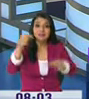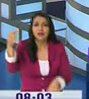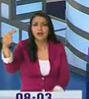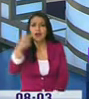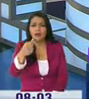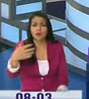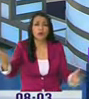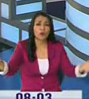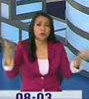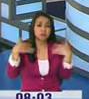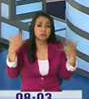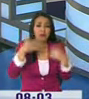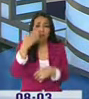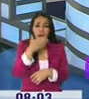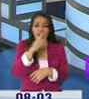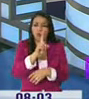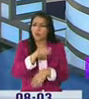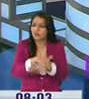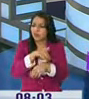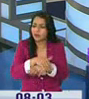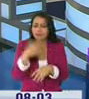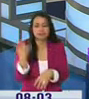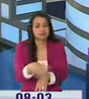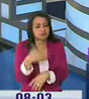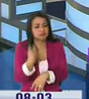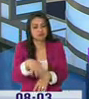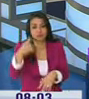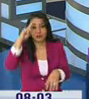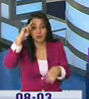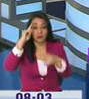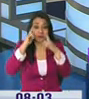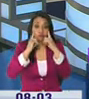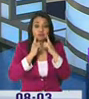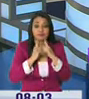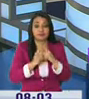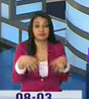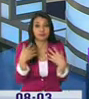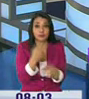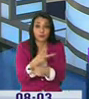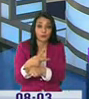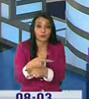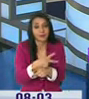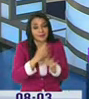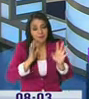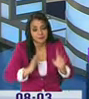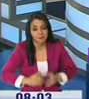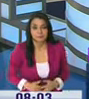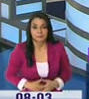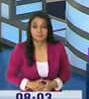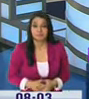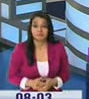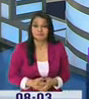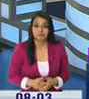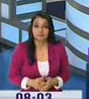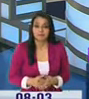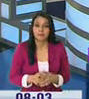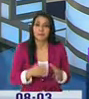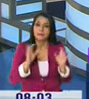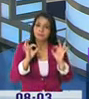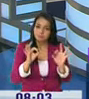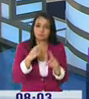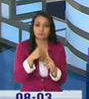de temperatura, más o menos a la 1 de la tarde. No. Así que hay que tener las previsiones en este verano un poco inusual. Hay que ponerle buena energía,